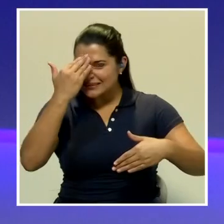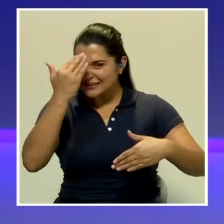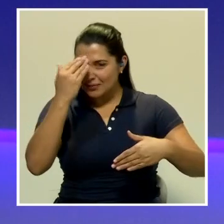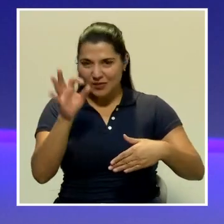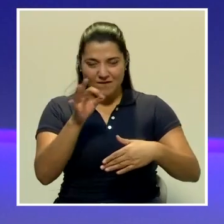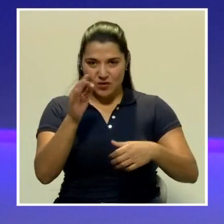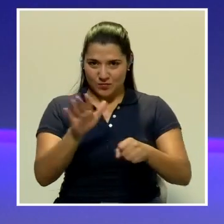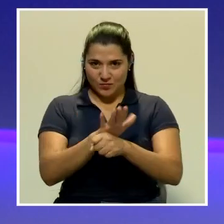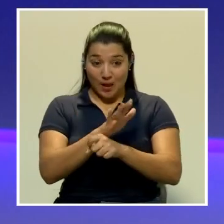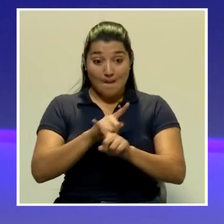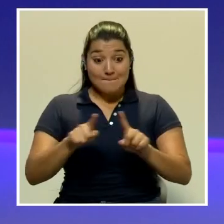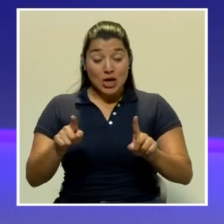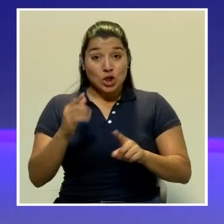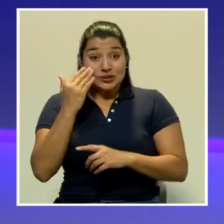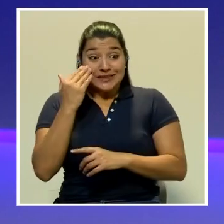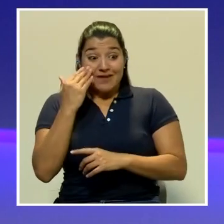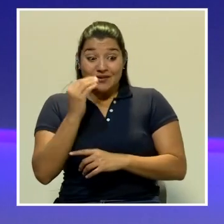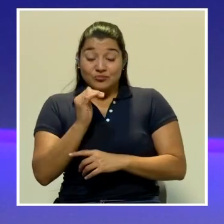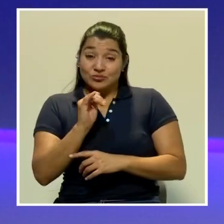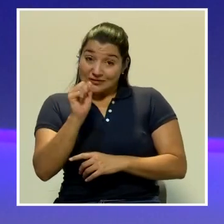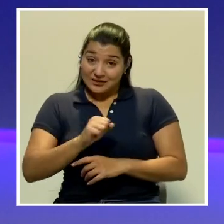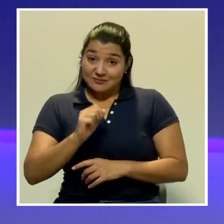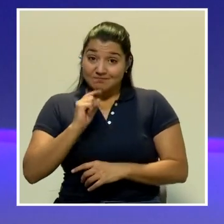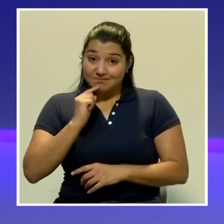esas consecuencias serán graves.